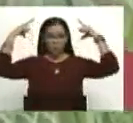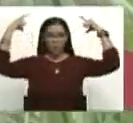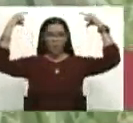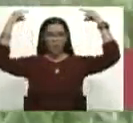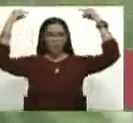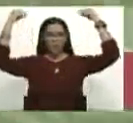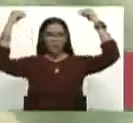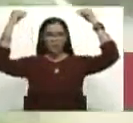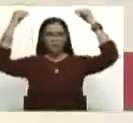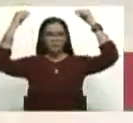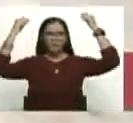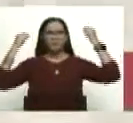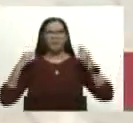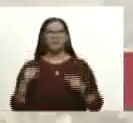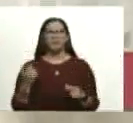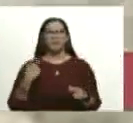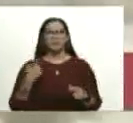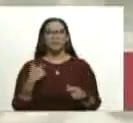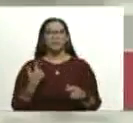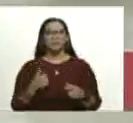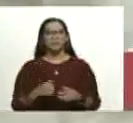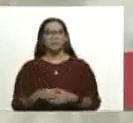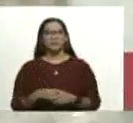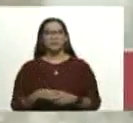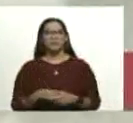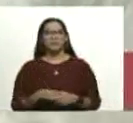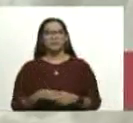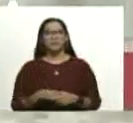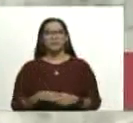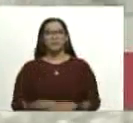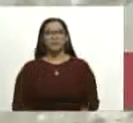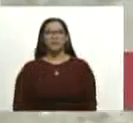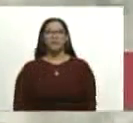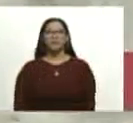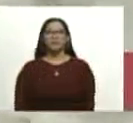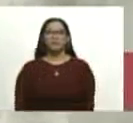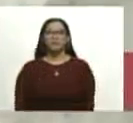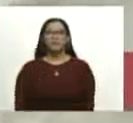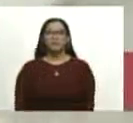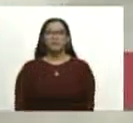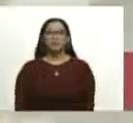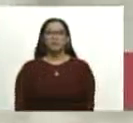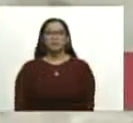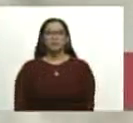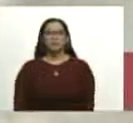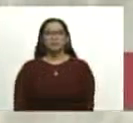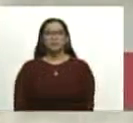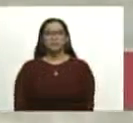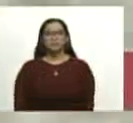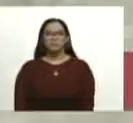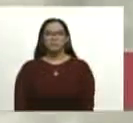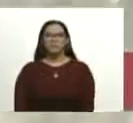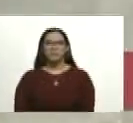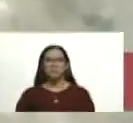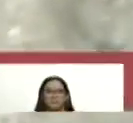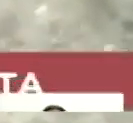Tienen un cuerpo muy alargado y la cola llega a medir hasta 25 centímetros. Pesan entre